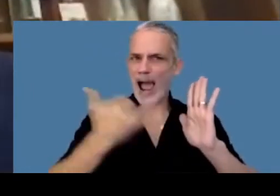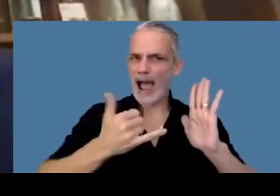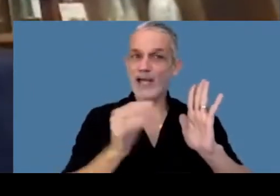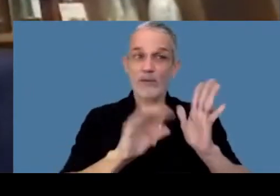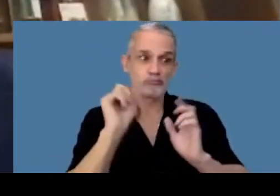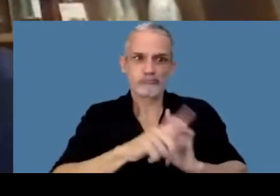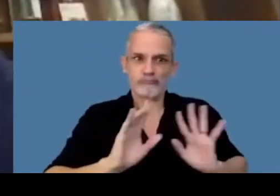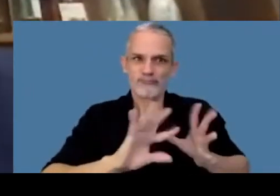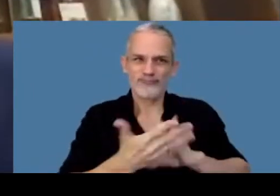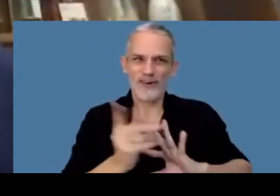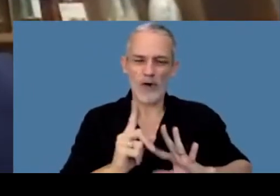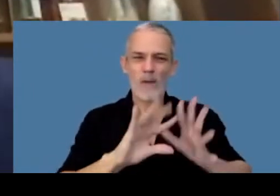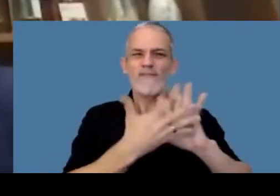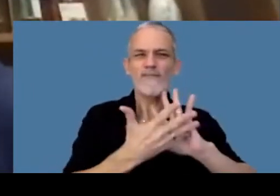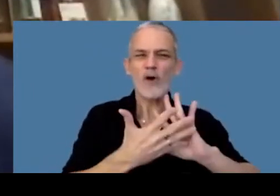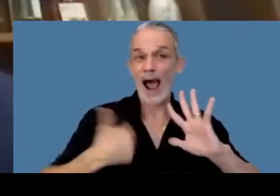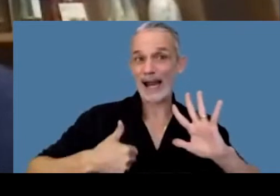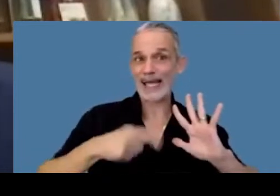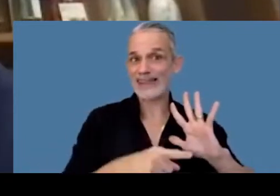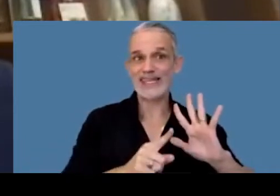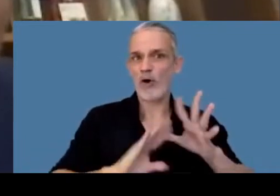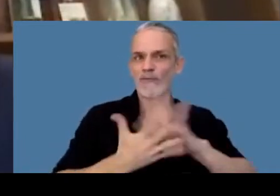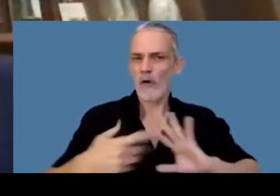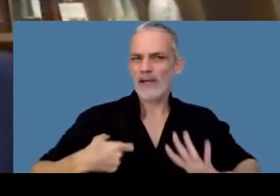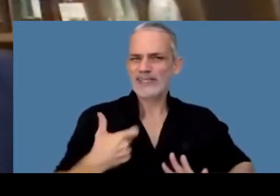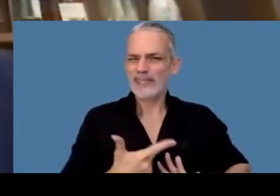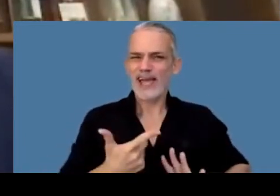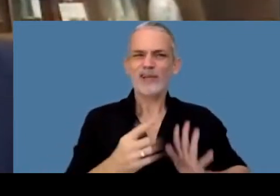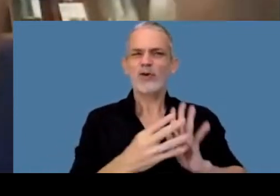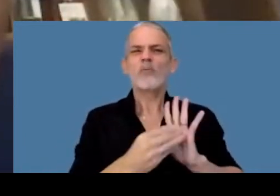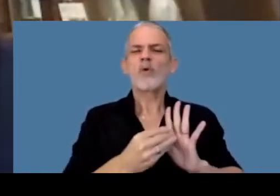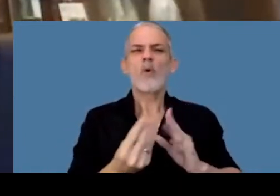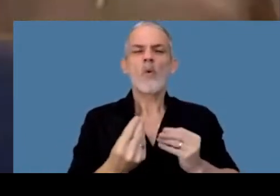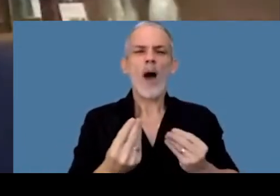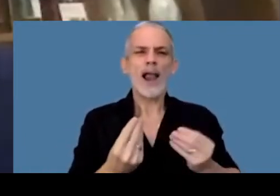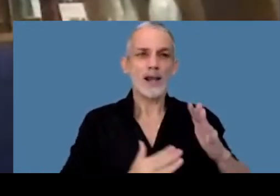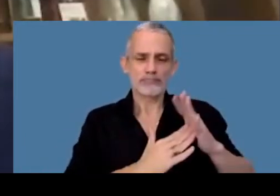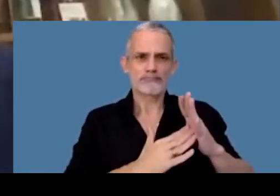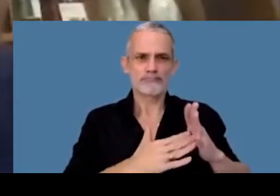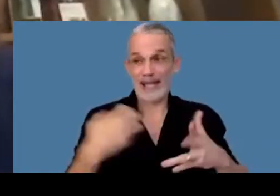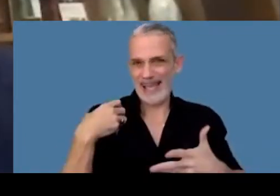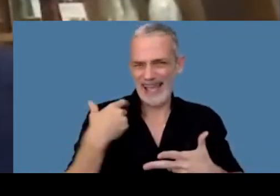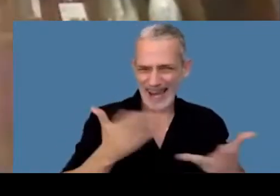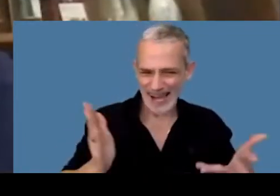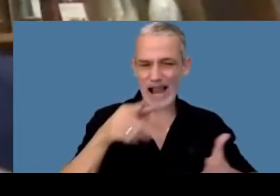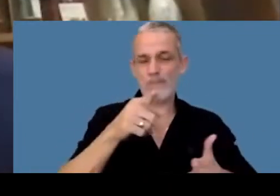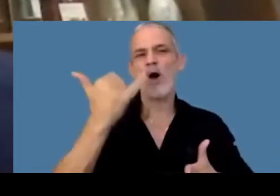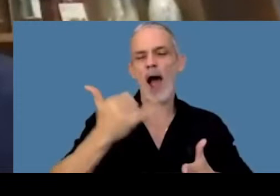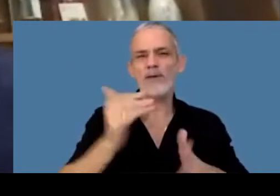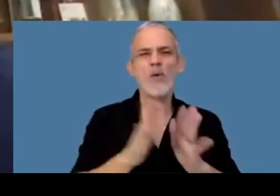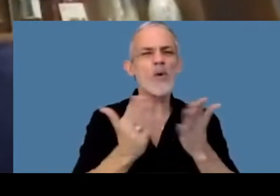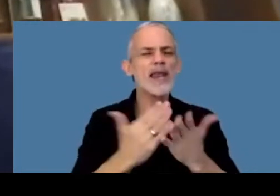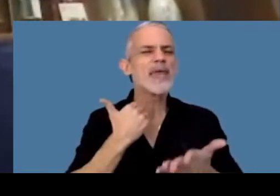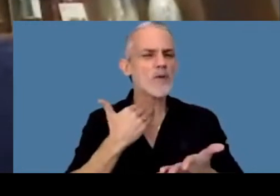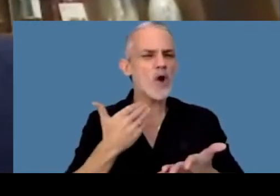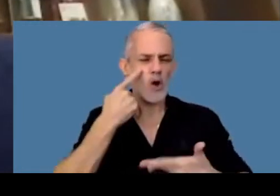cuando hablamos del modelo sindical argentino tomamos como referencia, se habla en general, pero hay un libro muy conocido de